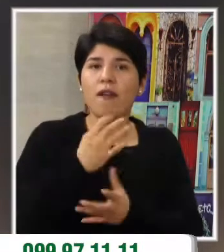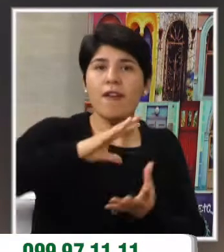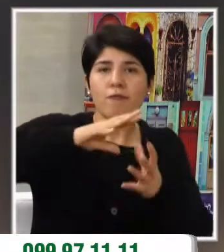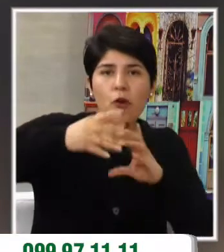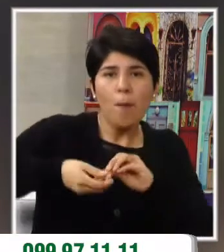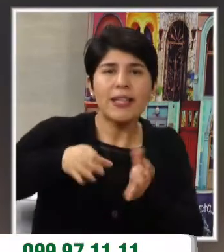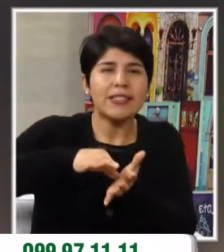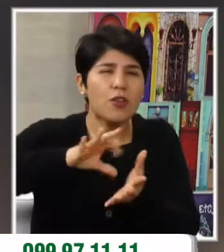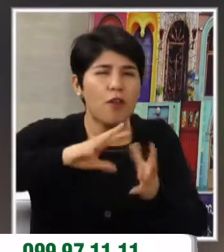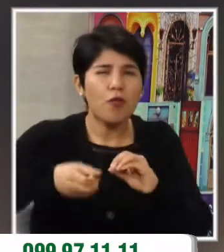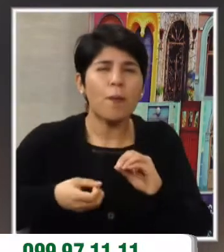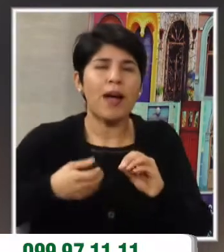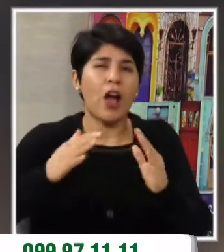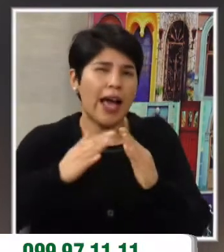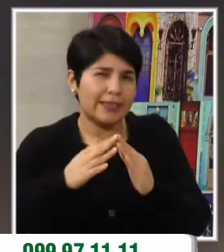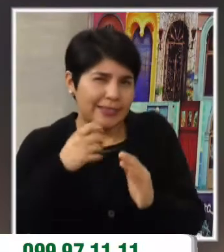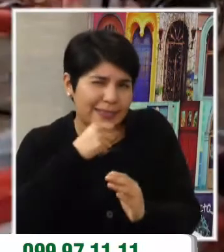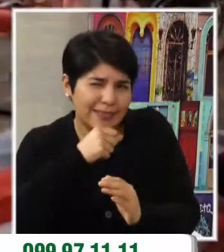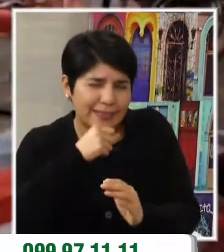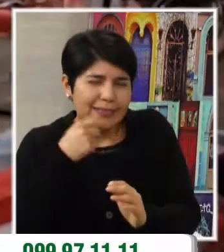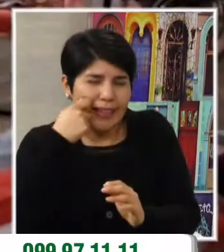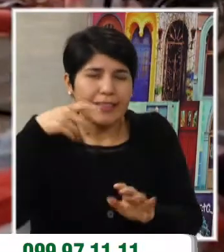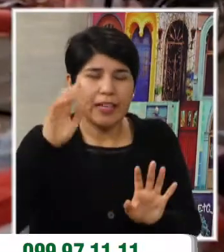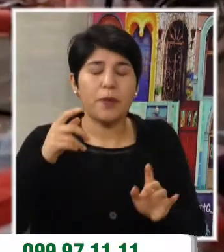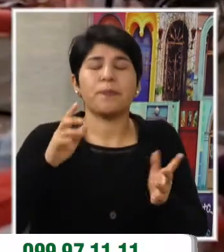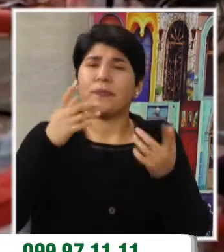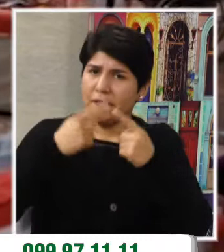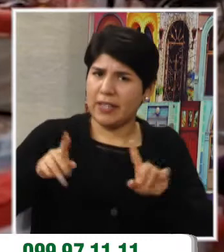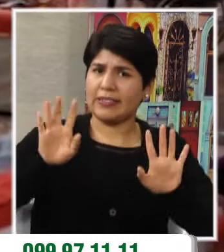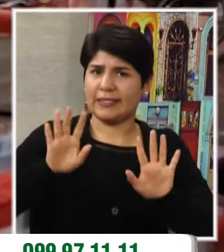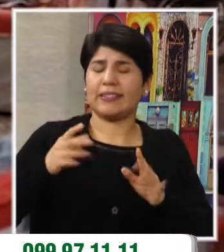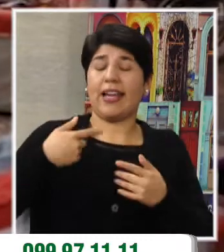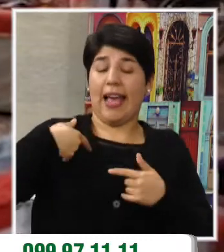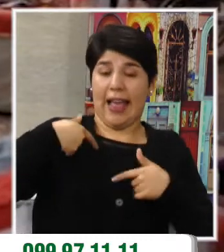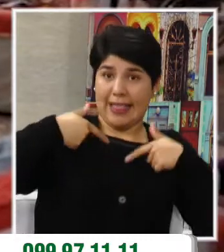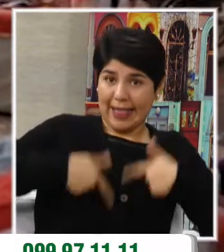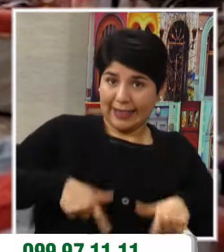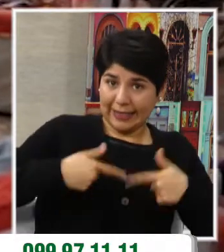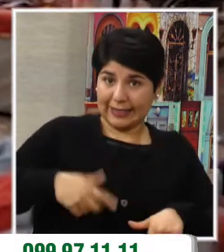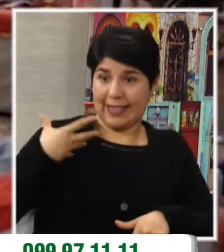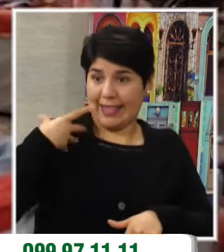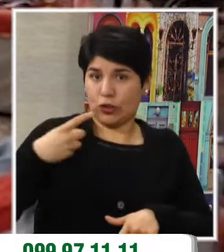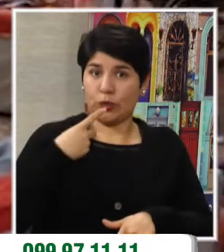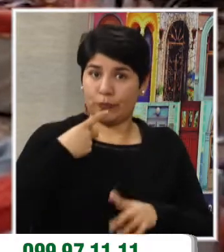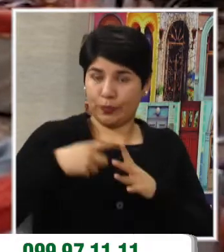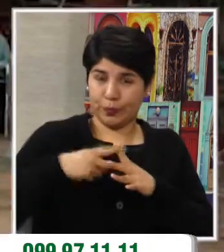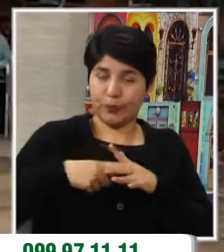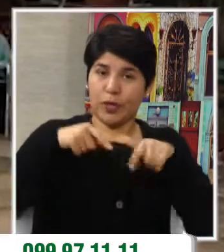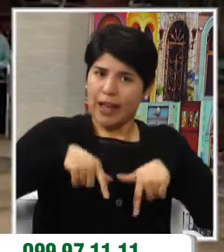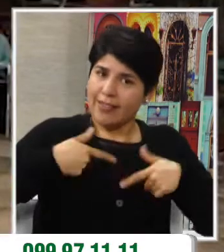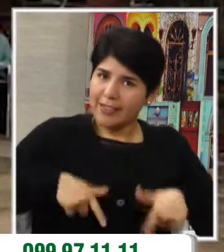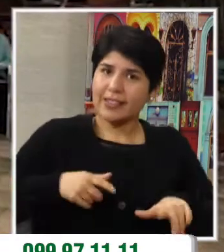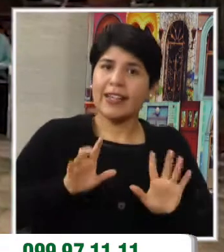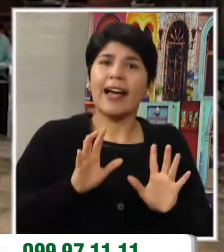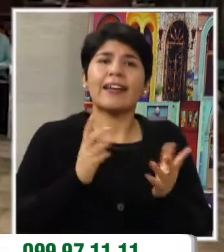ojos hay una diferencia nosotros desde la intendencia nuestra dirección trabaja